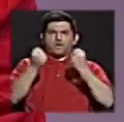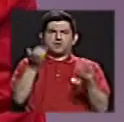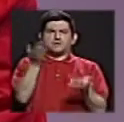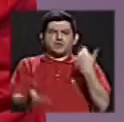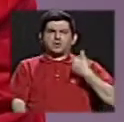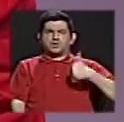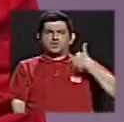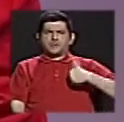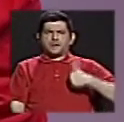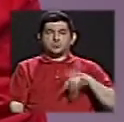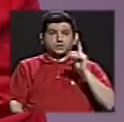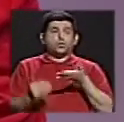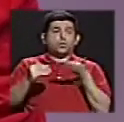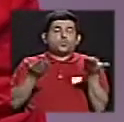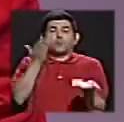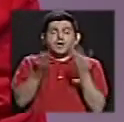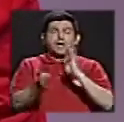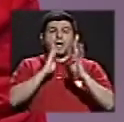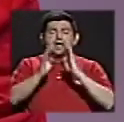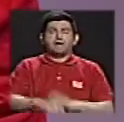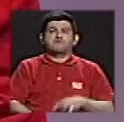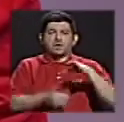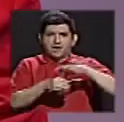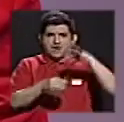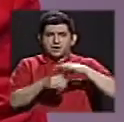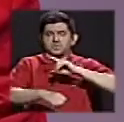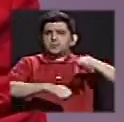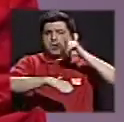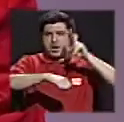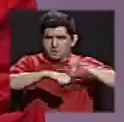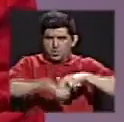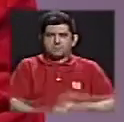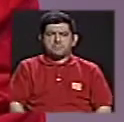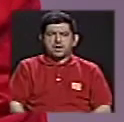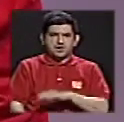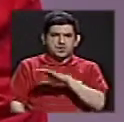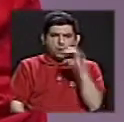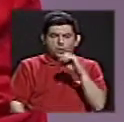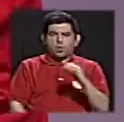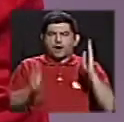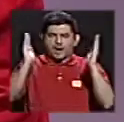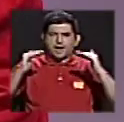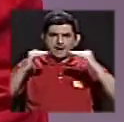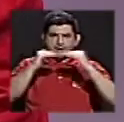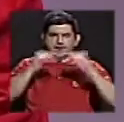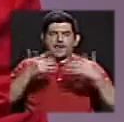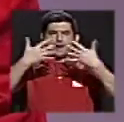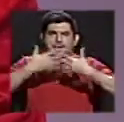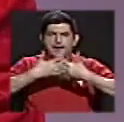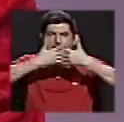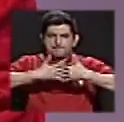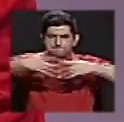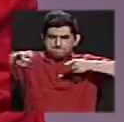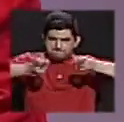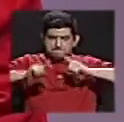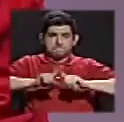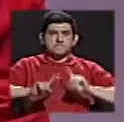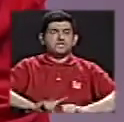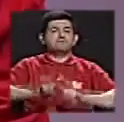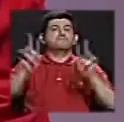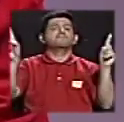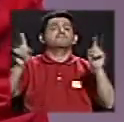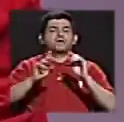varón. Porque una cosa sería hablar de agricultura cuando es convencional, en grande, ¿verdad?, que por lo general está en manos de empresas, pero otra